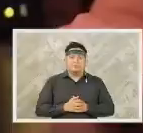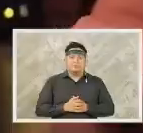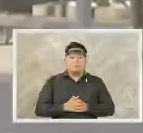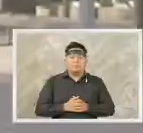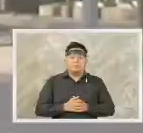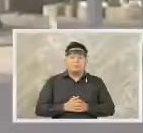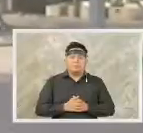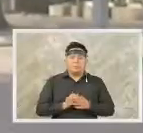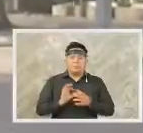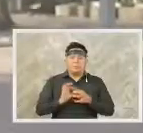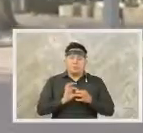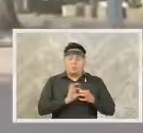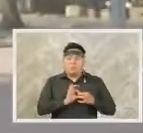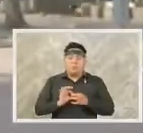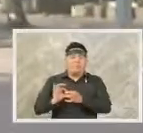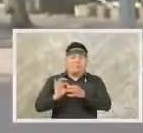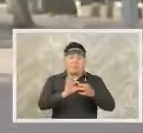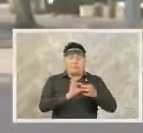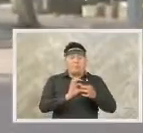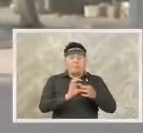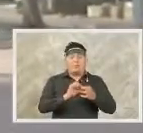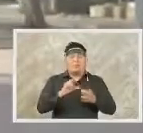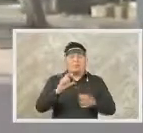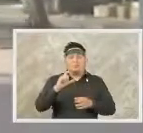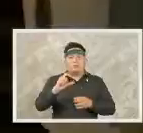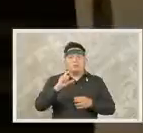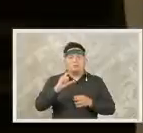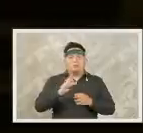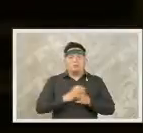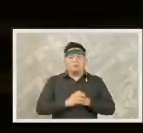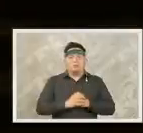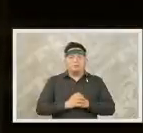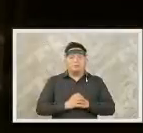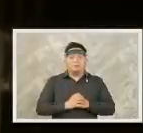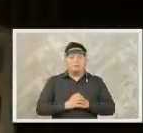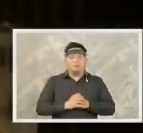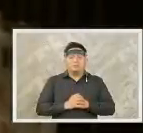Ser aliado por Cúcuta es estar comprometidos con los cucuteños.